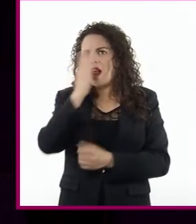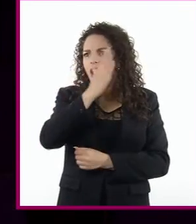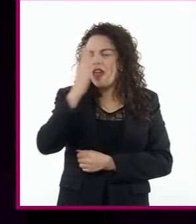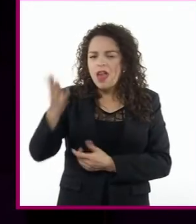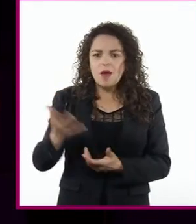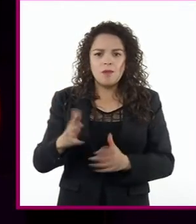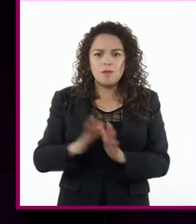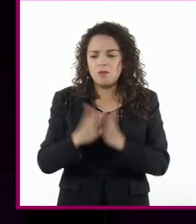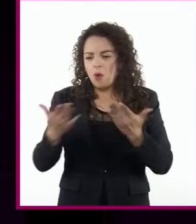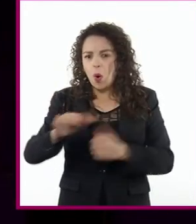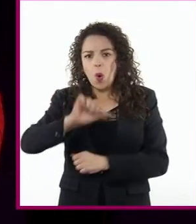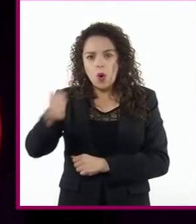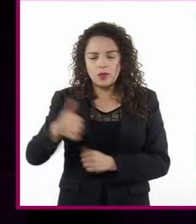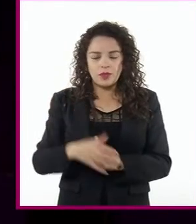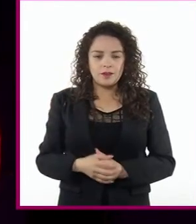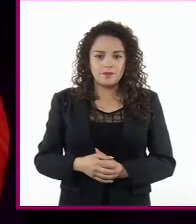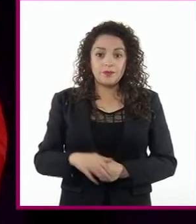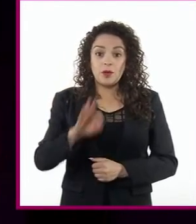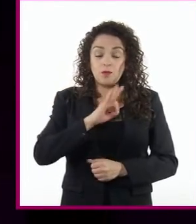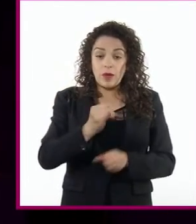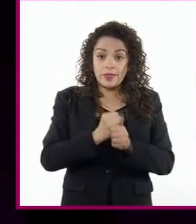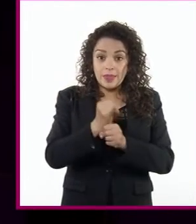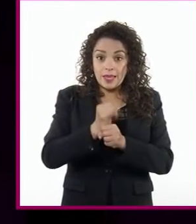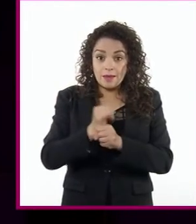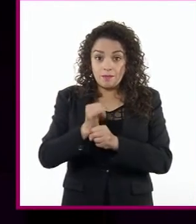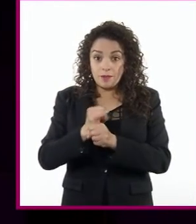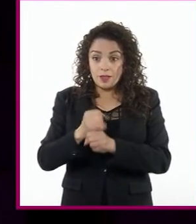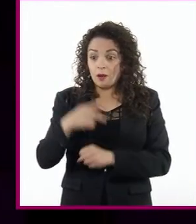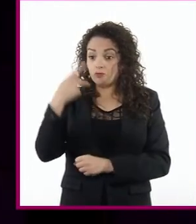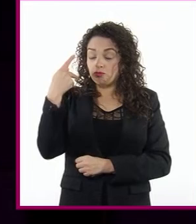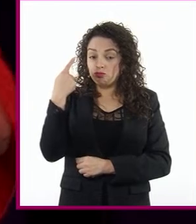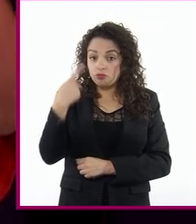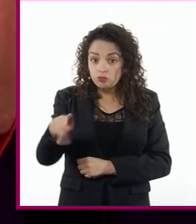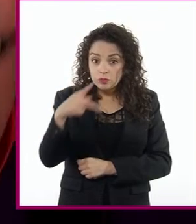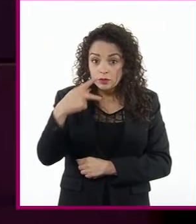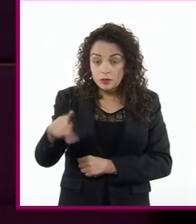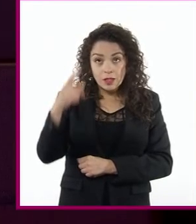aprender mucho si investigan atendiendo a su iniciativa.